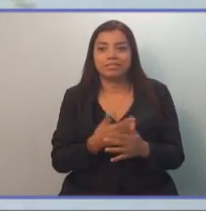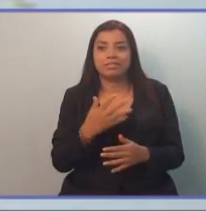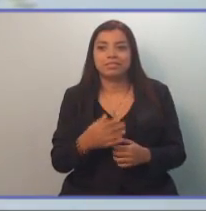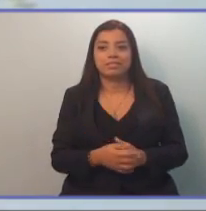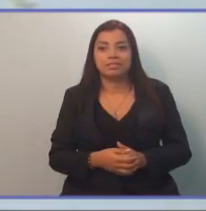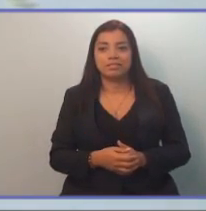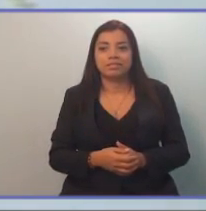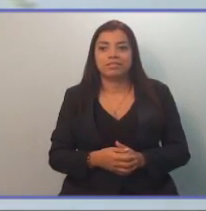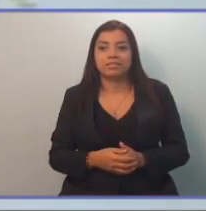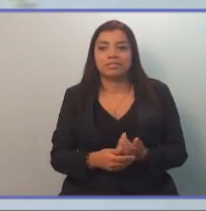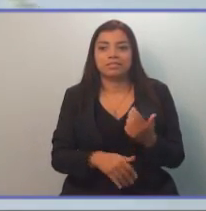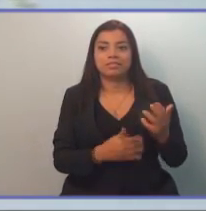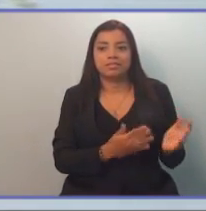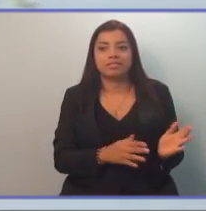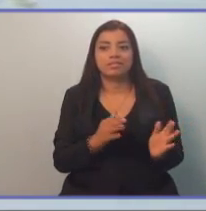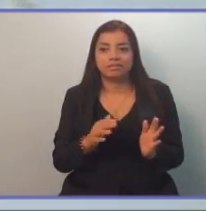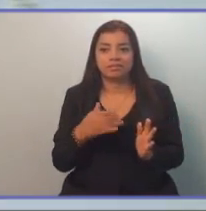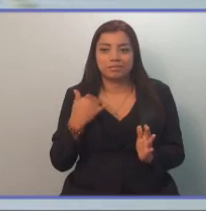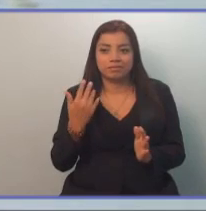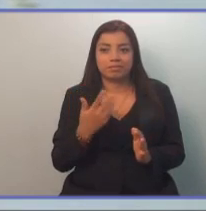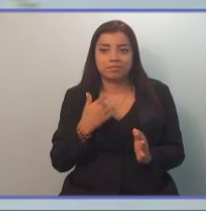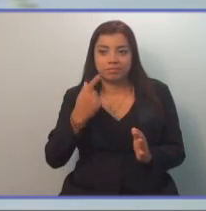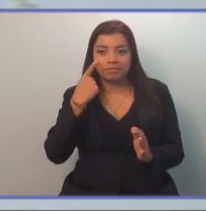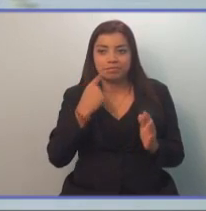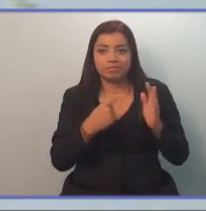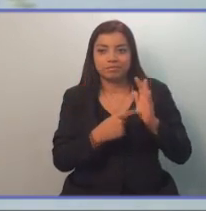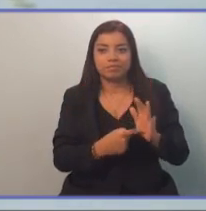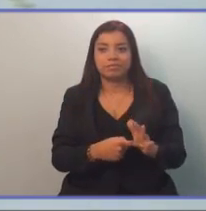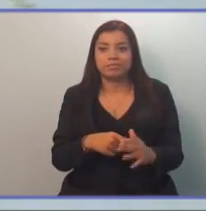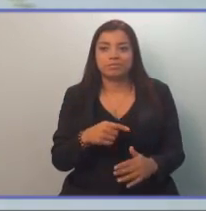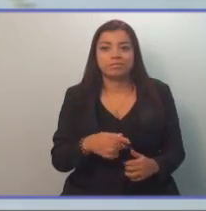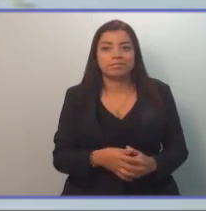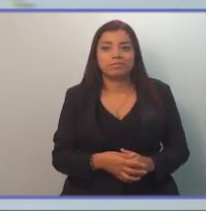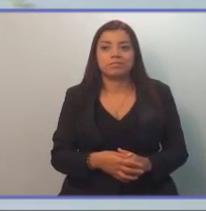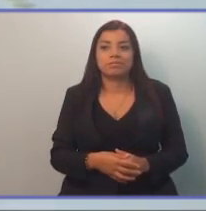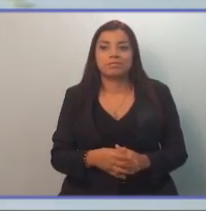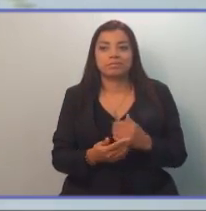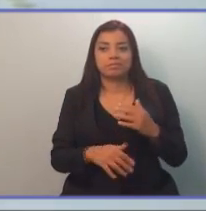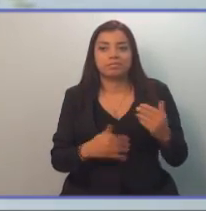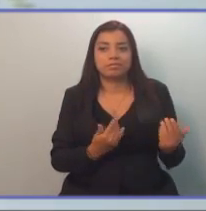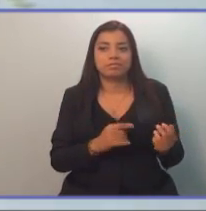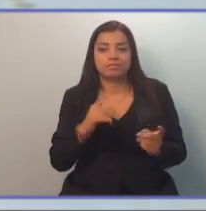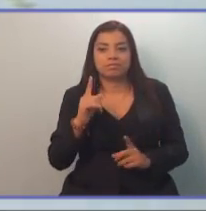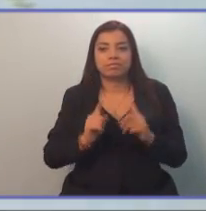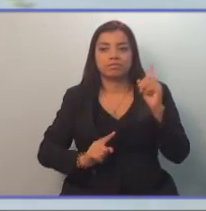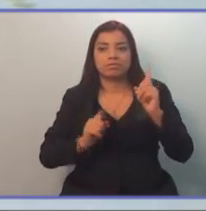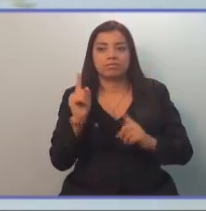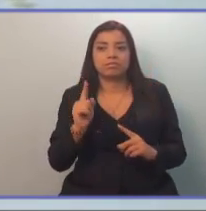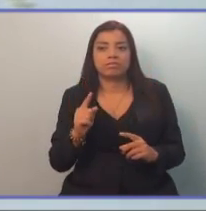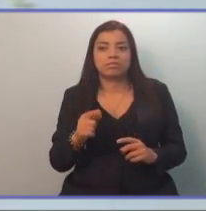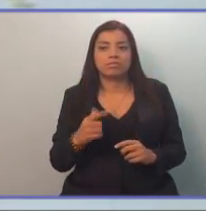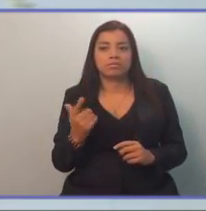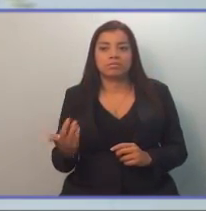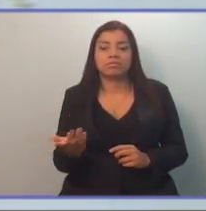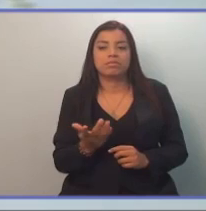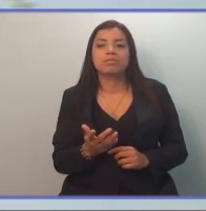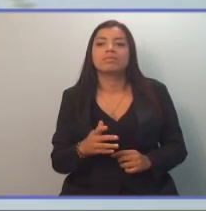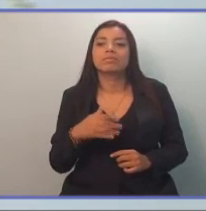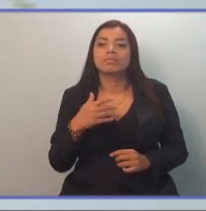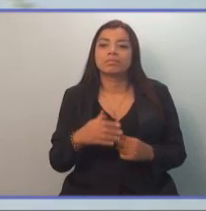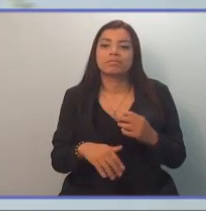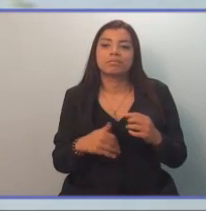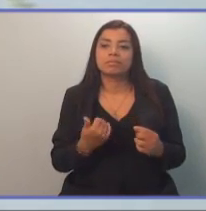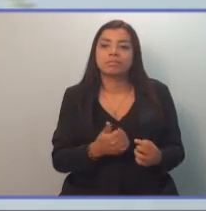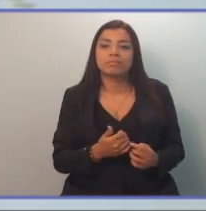Y nos ha sido demostrado de que, por ejemplo, San Miguel y Santa Ana no tienen juicios contenciosos, únicamente medidas cautelares